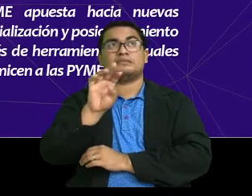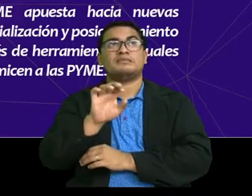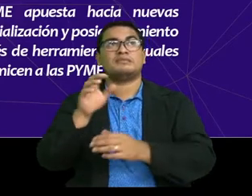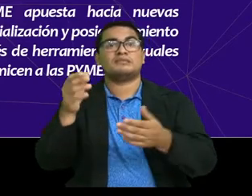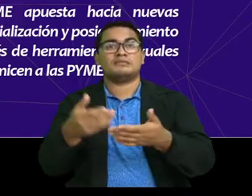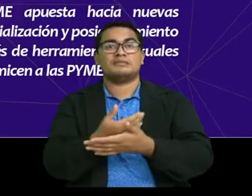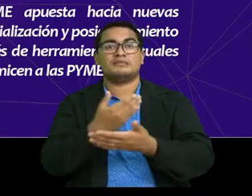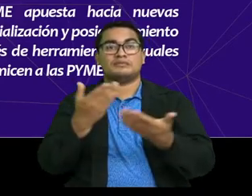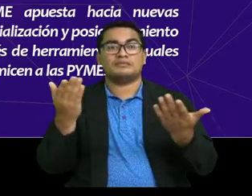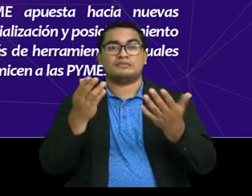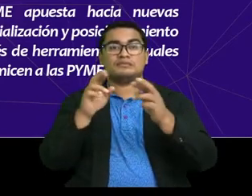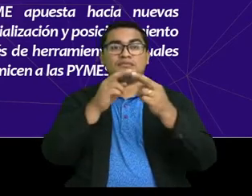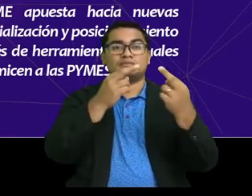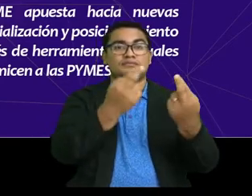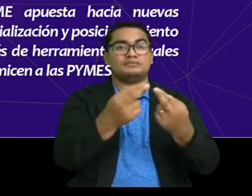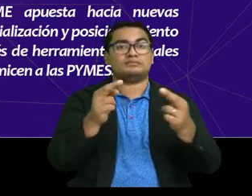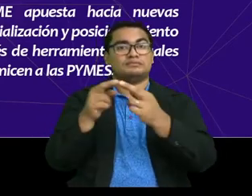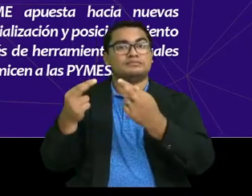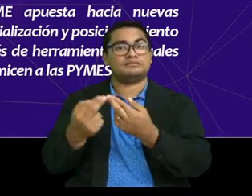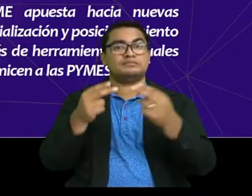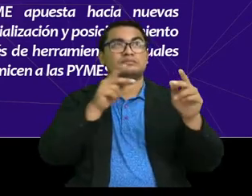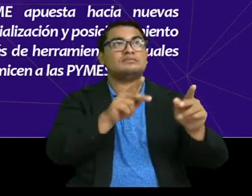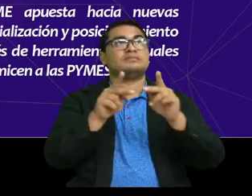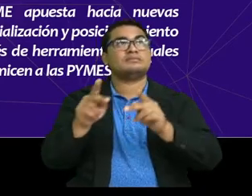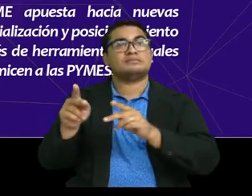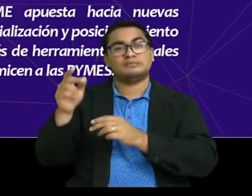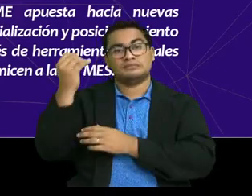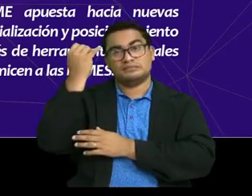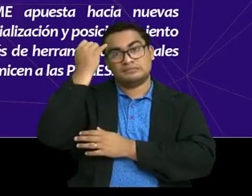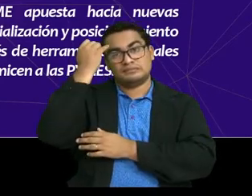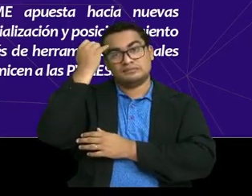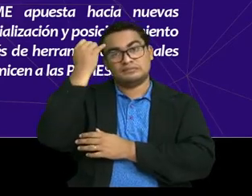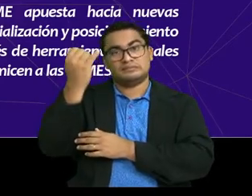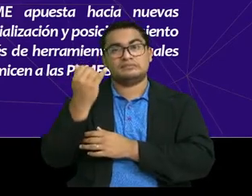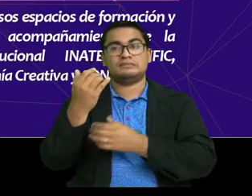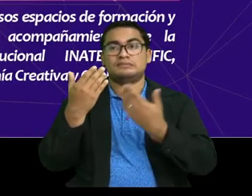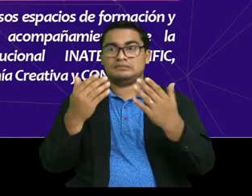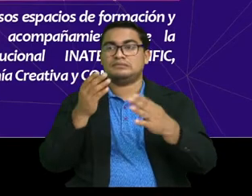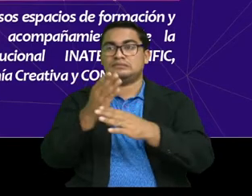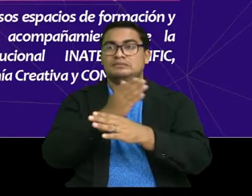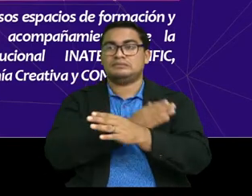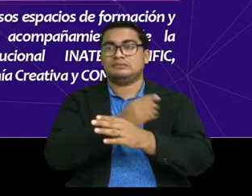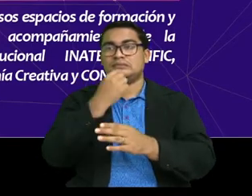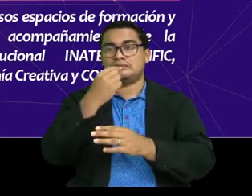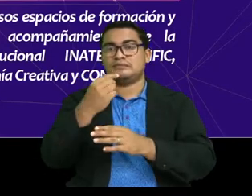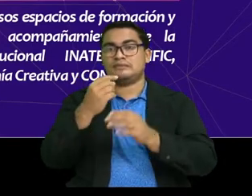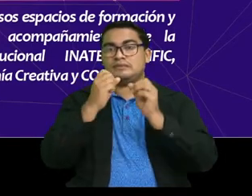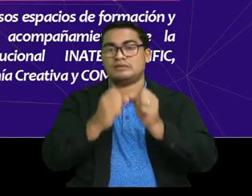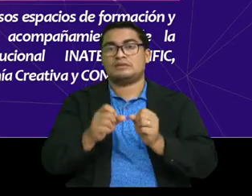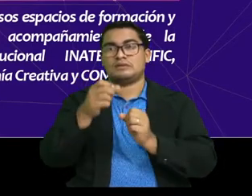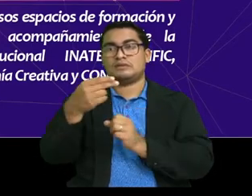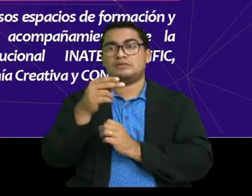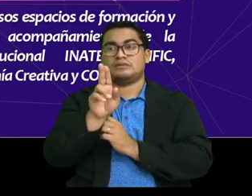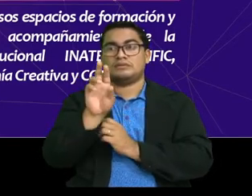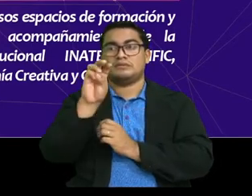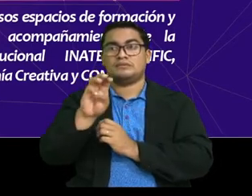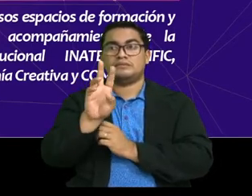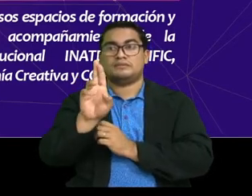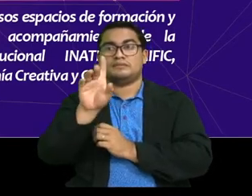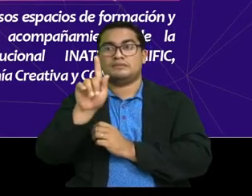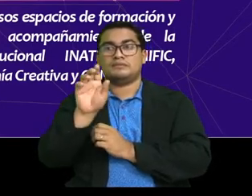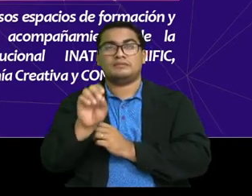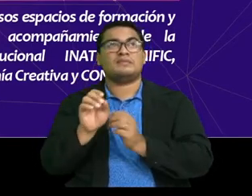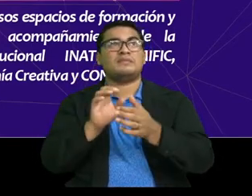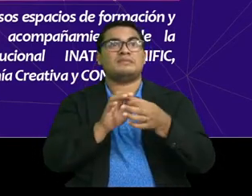encuentro también de emprendedores, también de fomento ecosistema, que ya que sigue compañero Humberto, ¿no?, van desarrollándose de la mano. Compañero